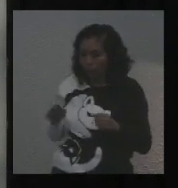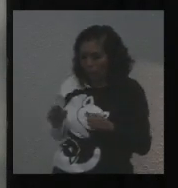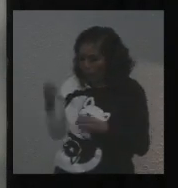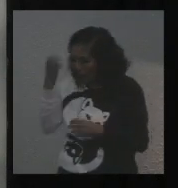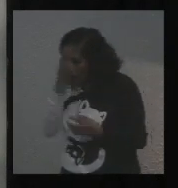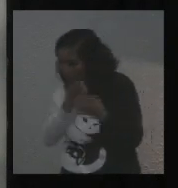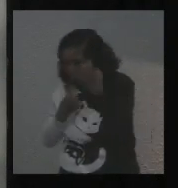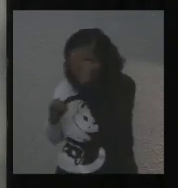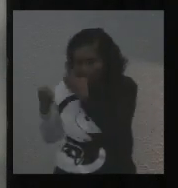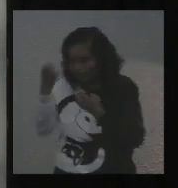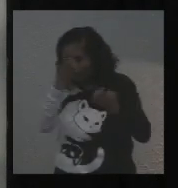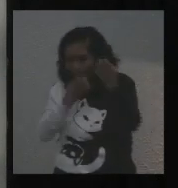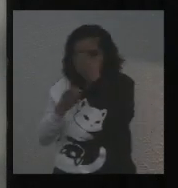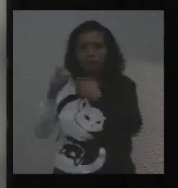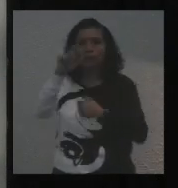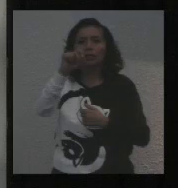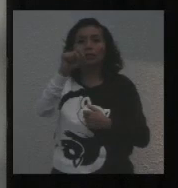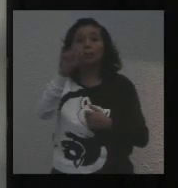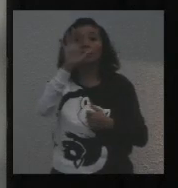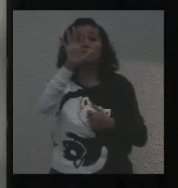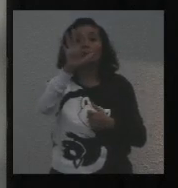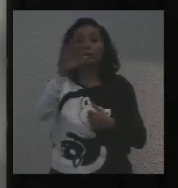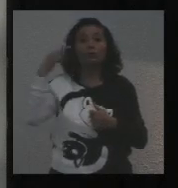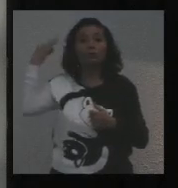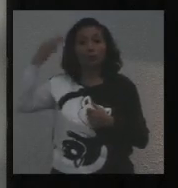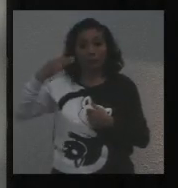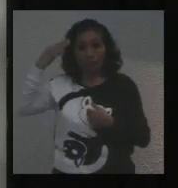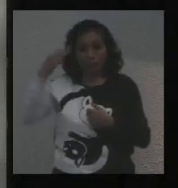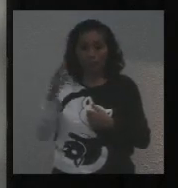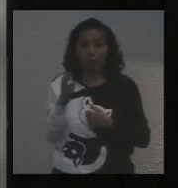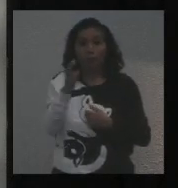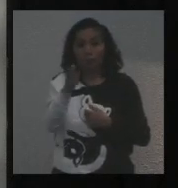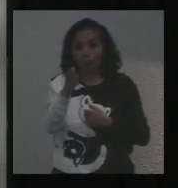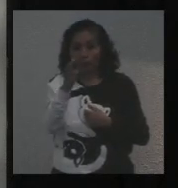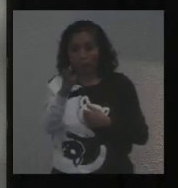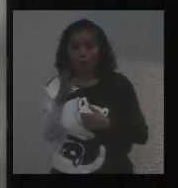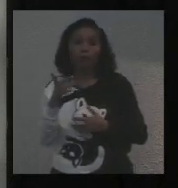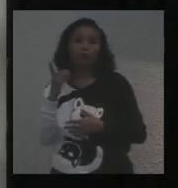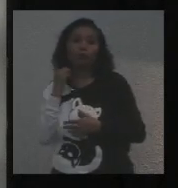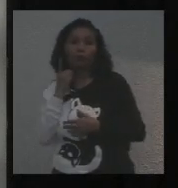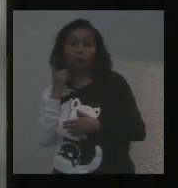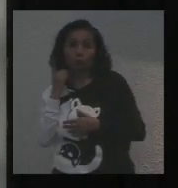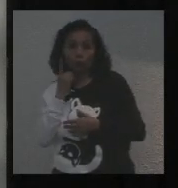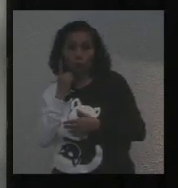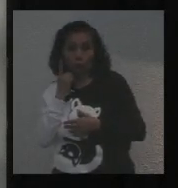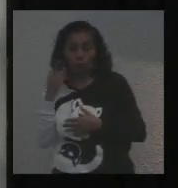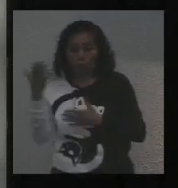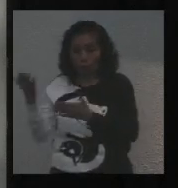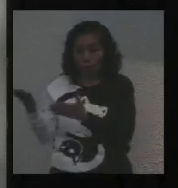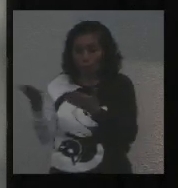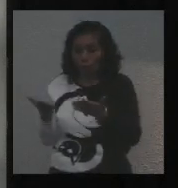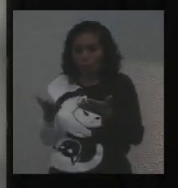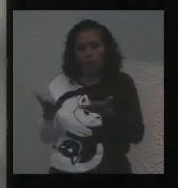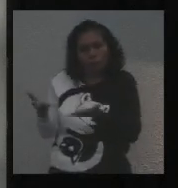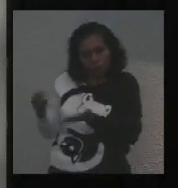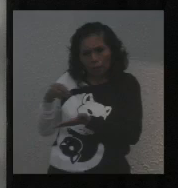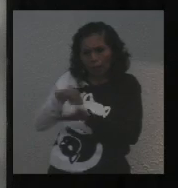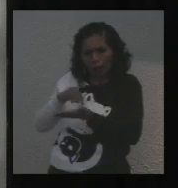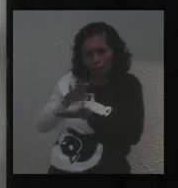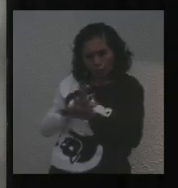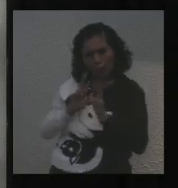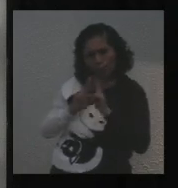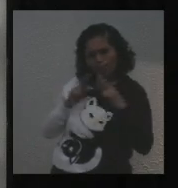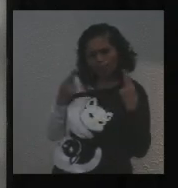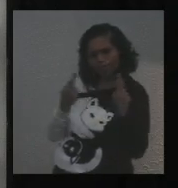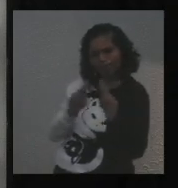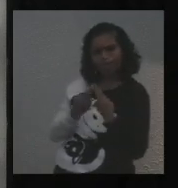más tardar el 25 de marzo y para efecto de los presuntos diputados sin necesidad de citación se reunirán